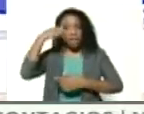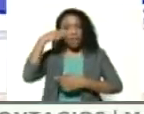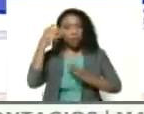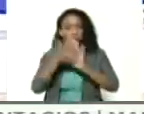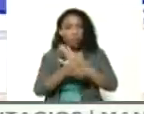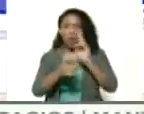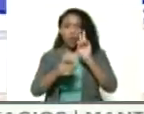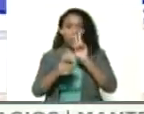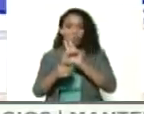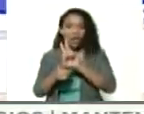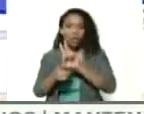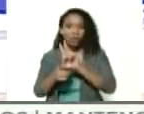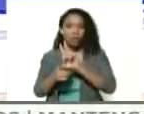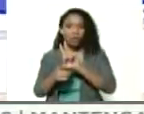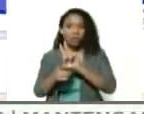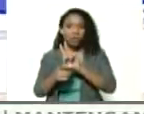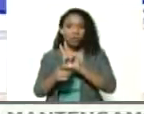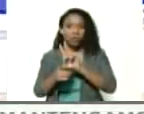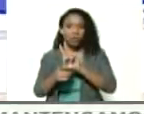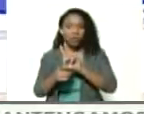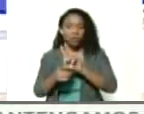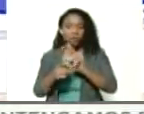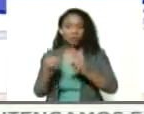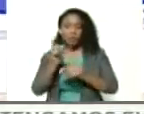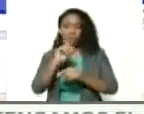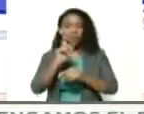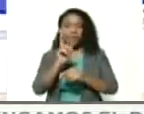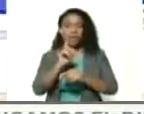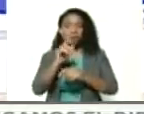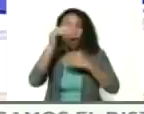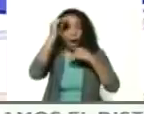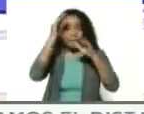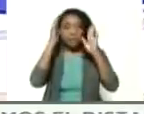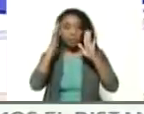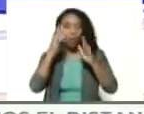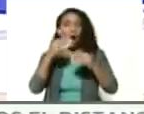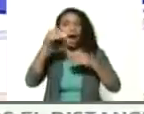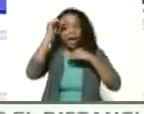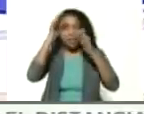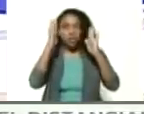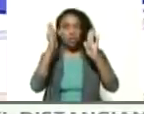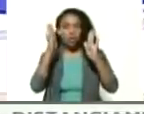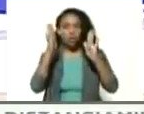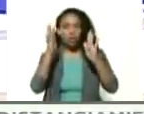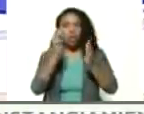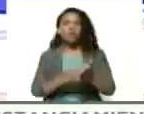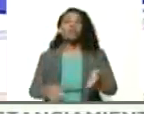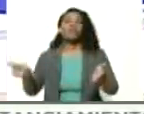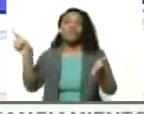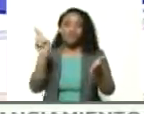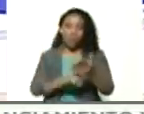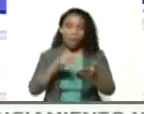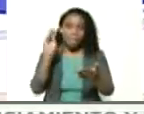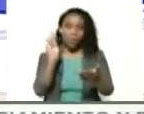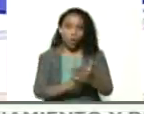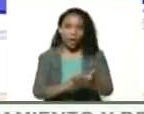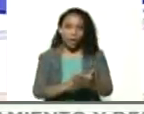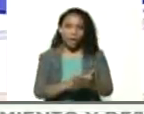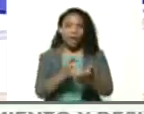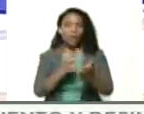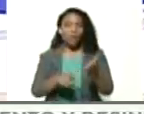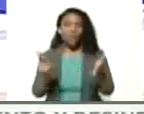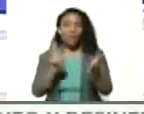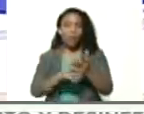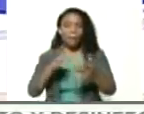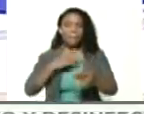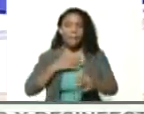lo vieron? ¿Que no le tomó atención? Preste la atención. Se lo vuelvo a poner y lo reproduzco en